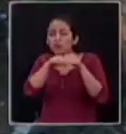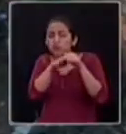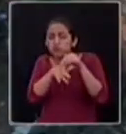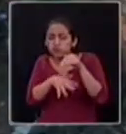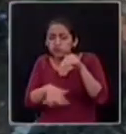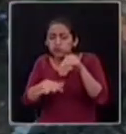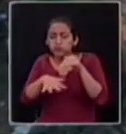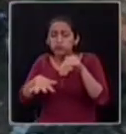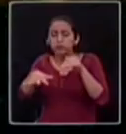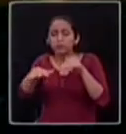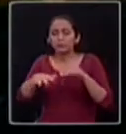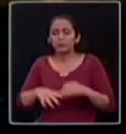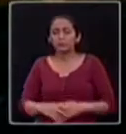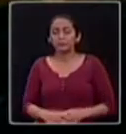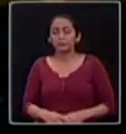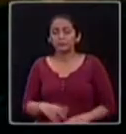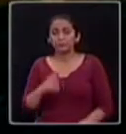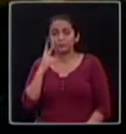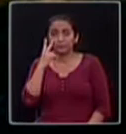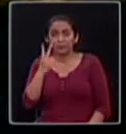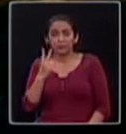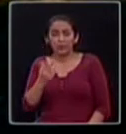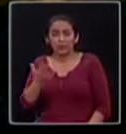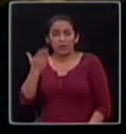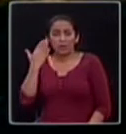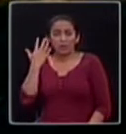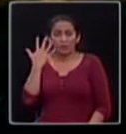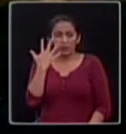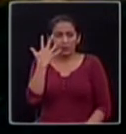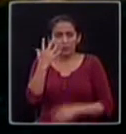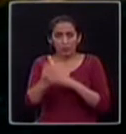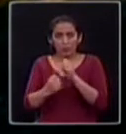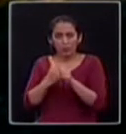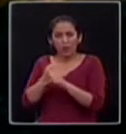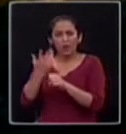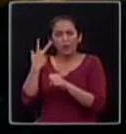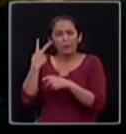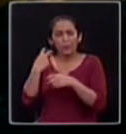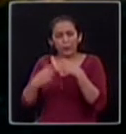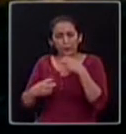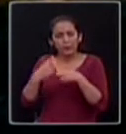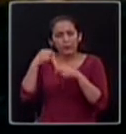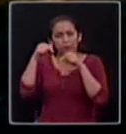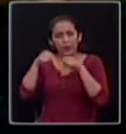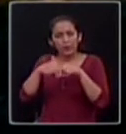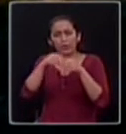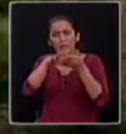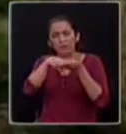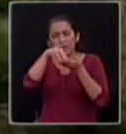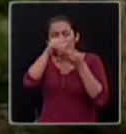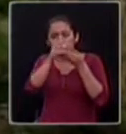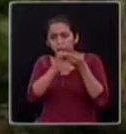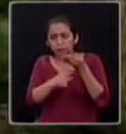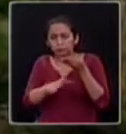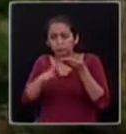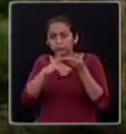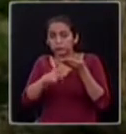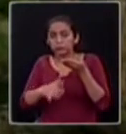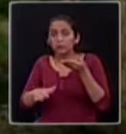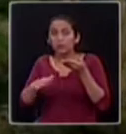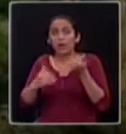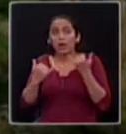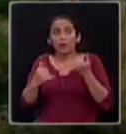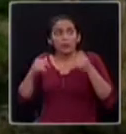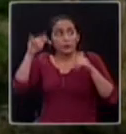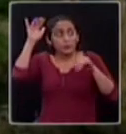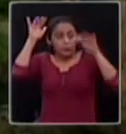Este macro deslizamiento está activo desde hace 5 años, pero lejos de detenerse, se acelera. Con las últimas lluvias los desprendimientos